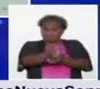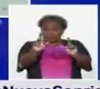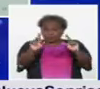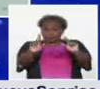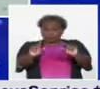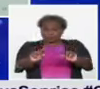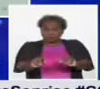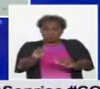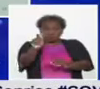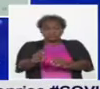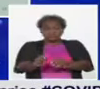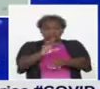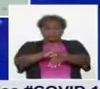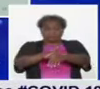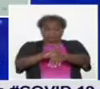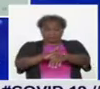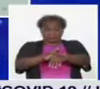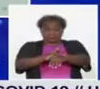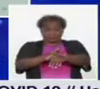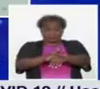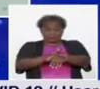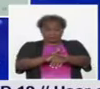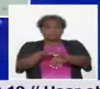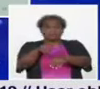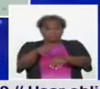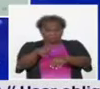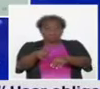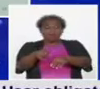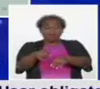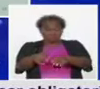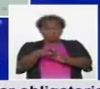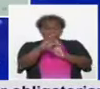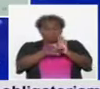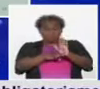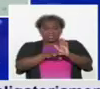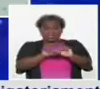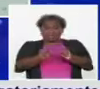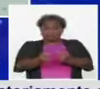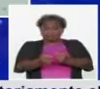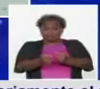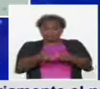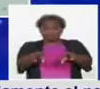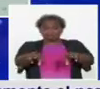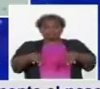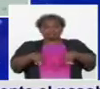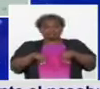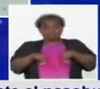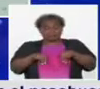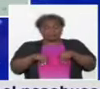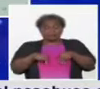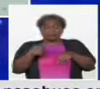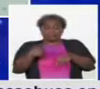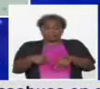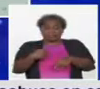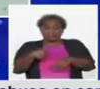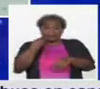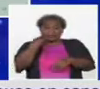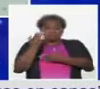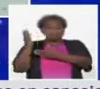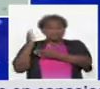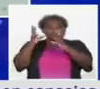de casos, pero bueno, las medidas que se están adoptando, que se han adoptado ya, deben de dar sus frutos en